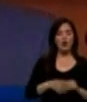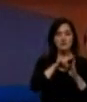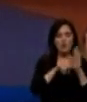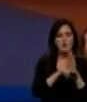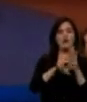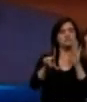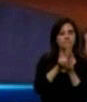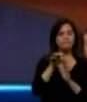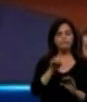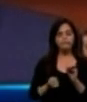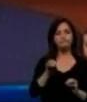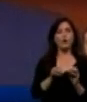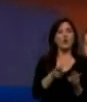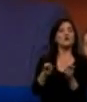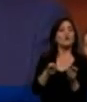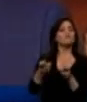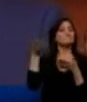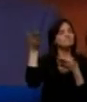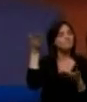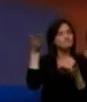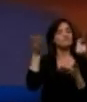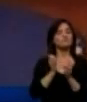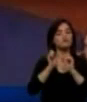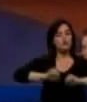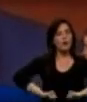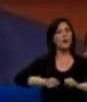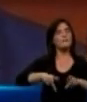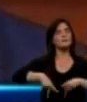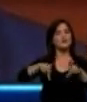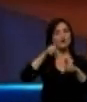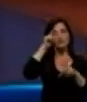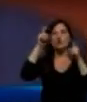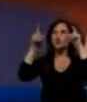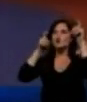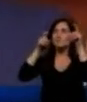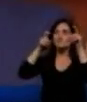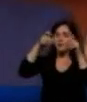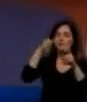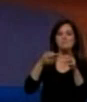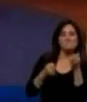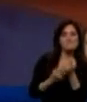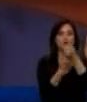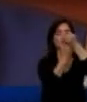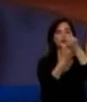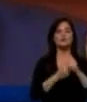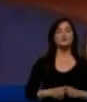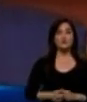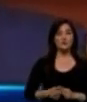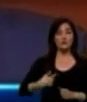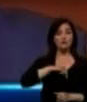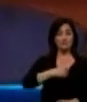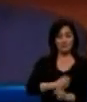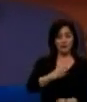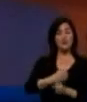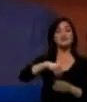normativa y control político que permitan impulsar estos sueños colectivos. Vamos a trabajar en esta